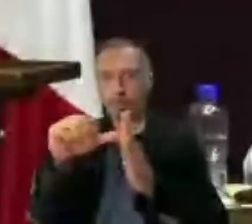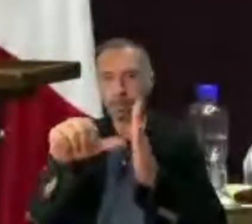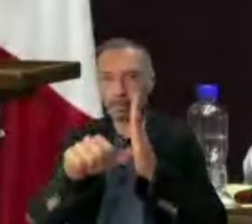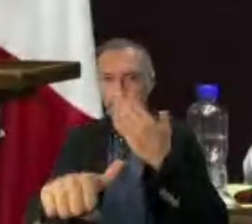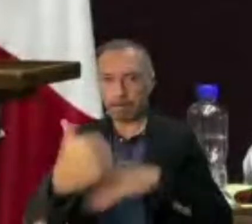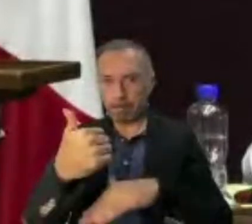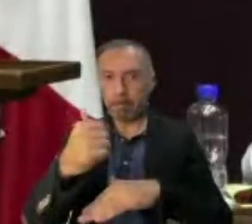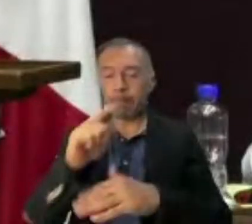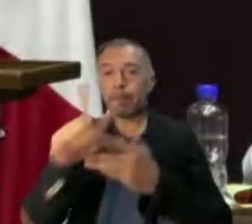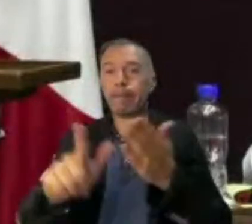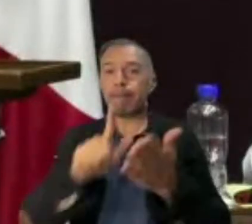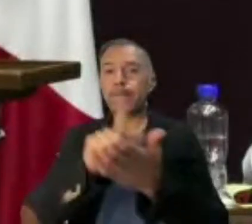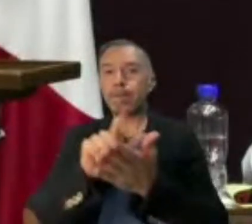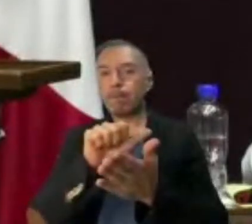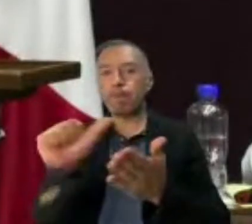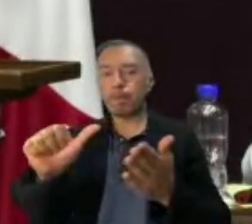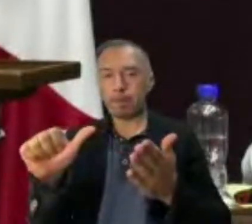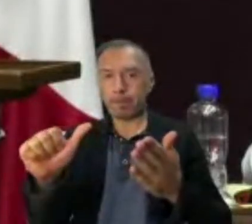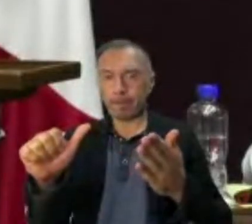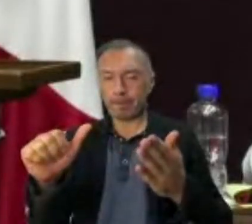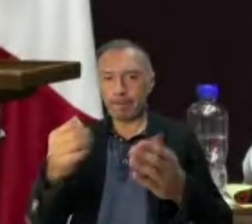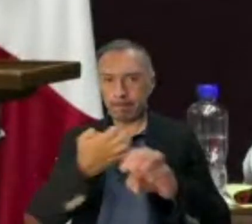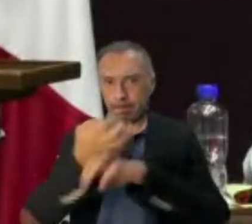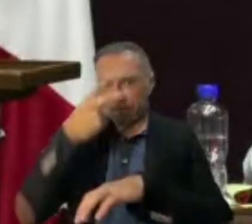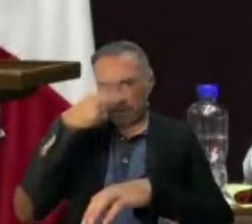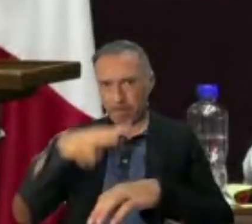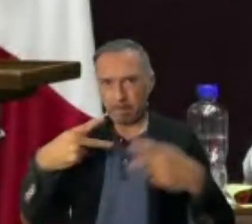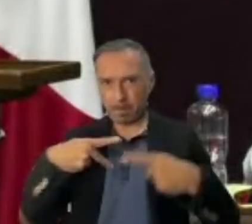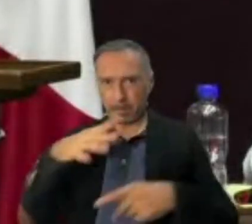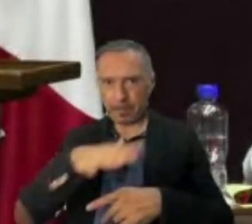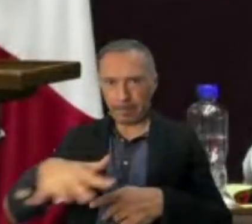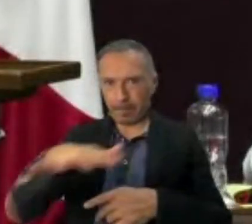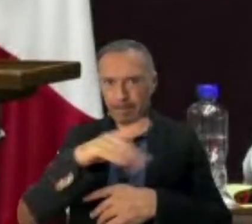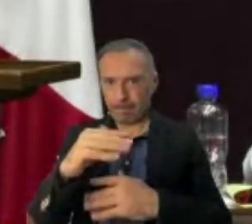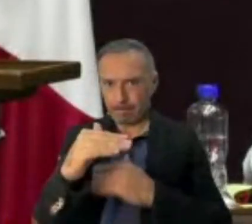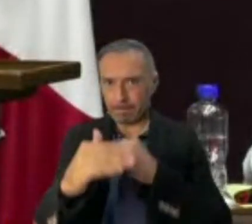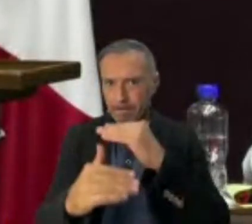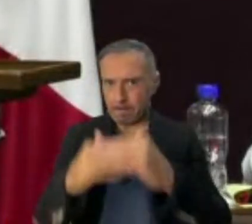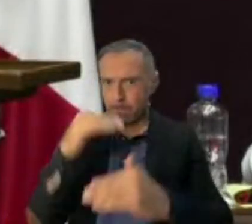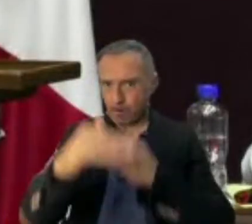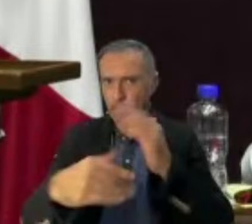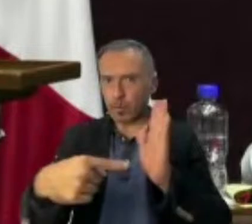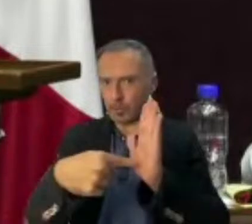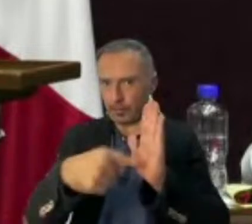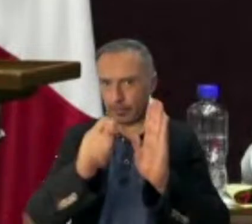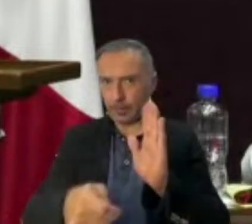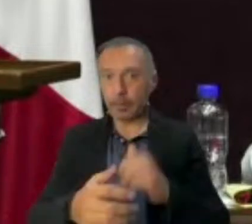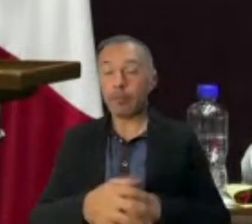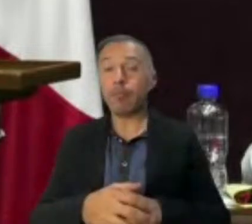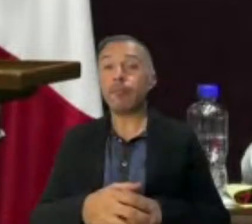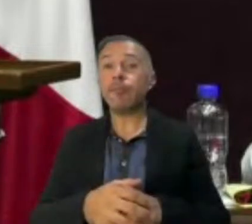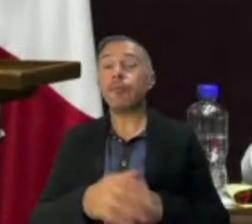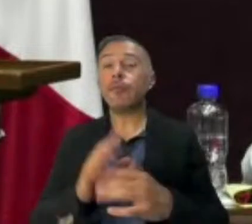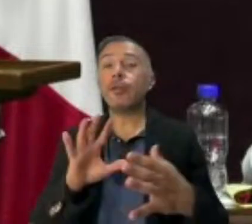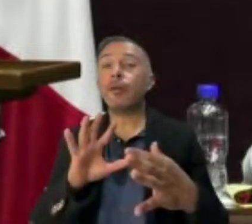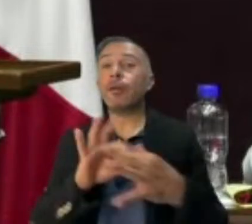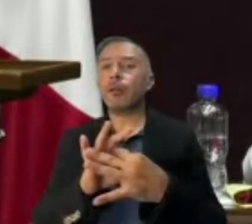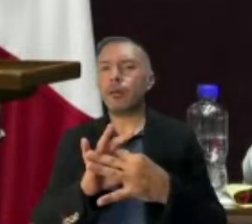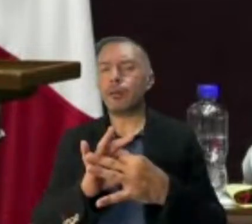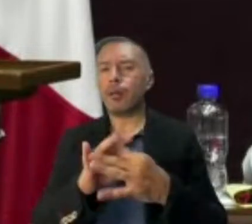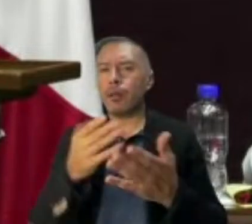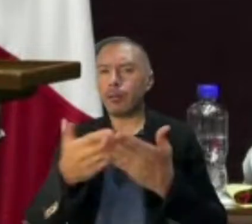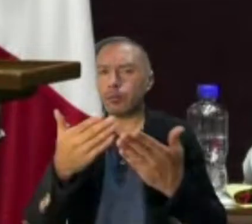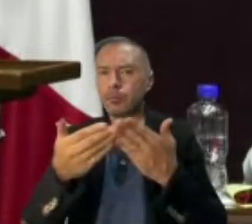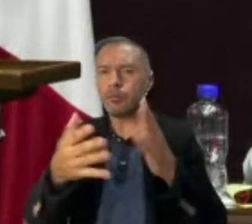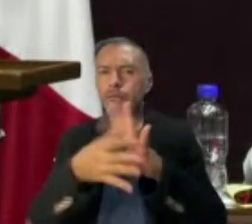de Desarrollo Social del Estado de México, que de conformidad genera la siguiente exposición